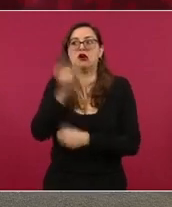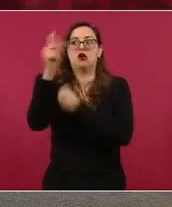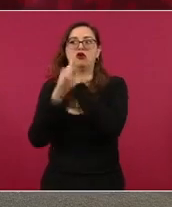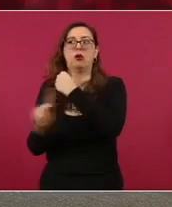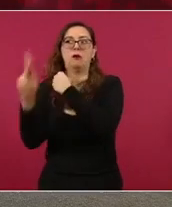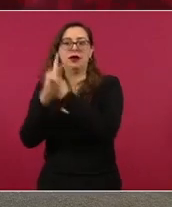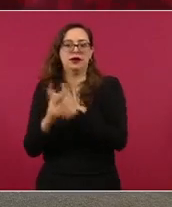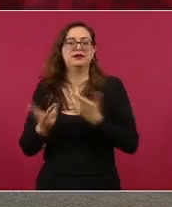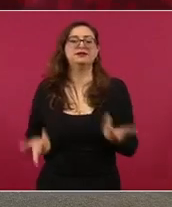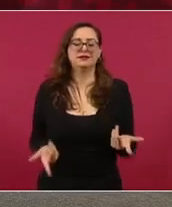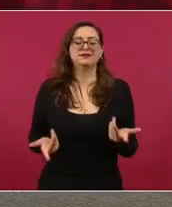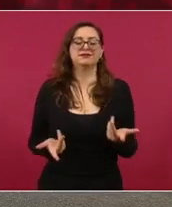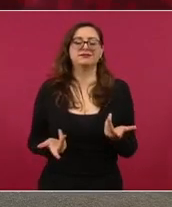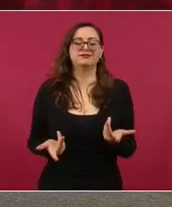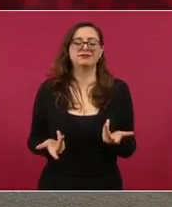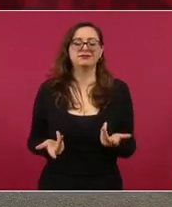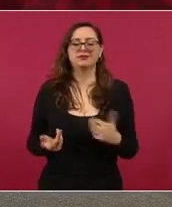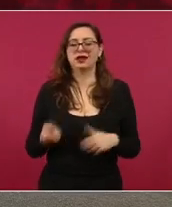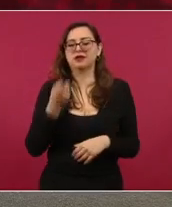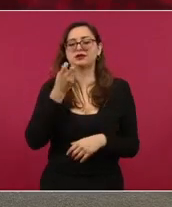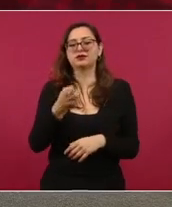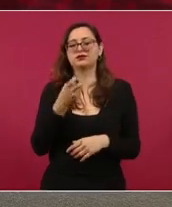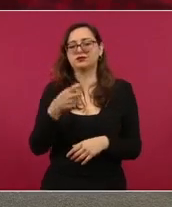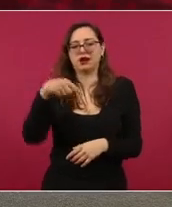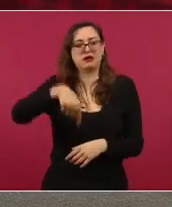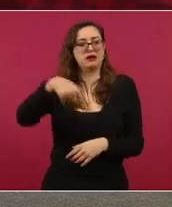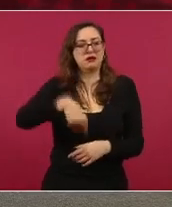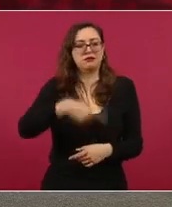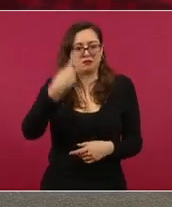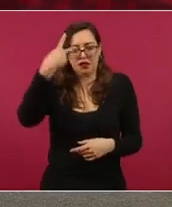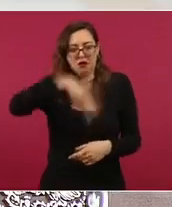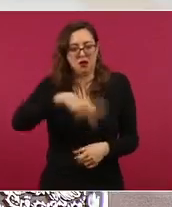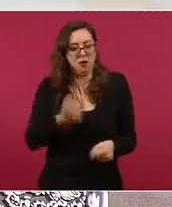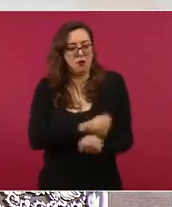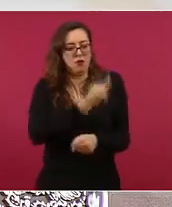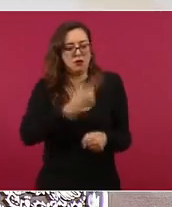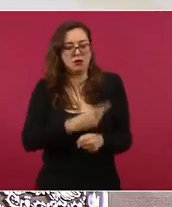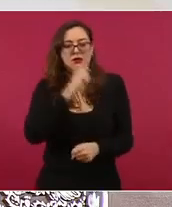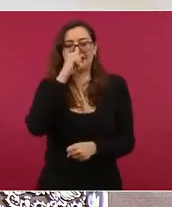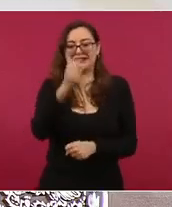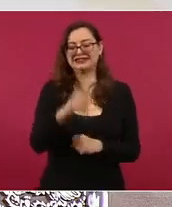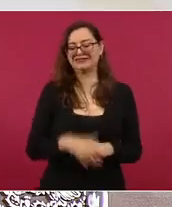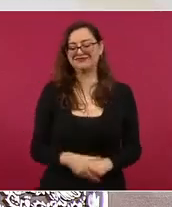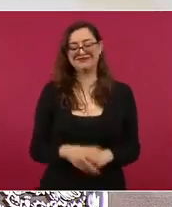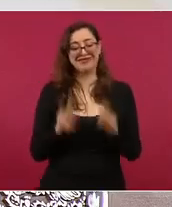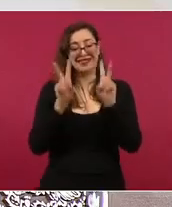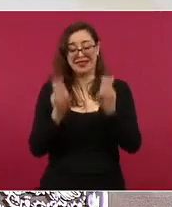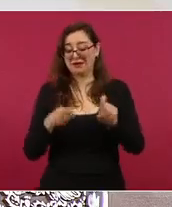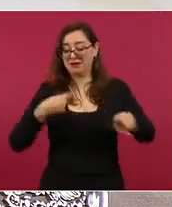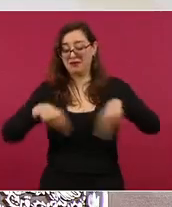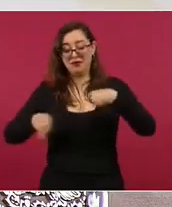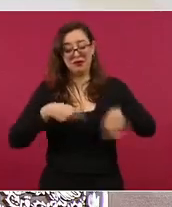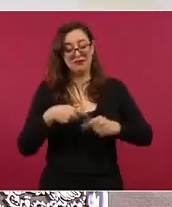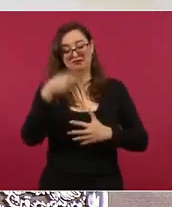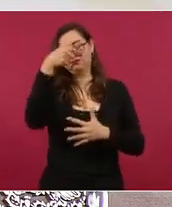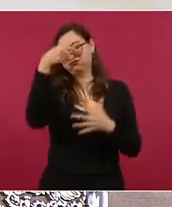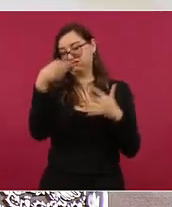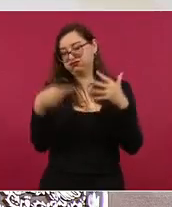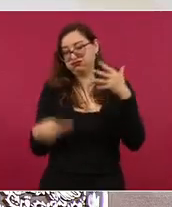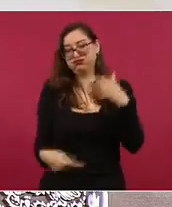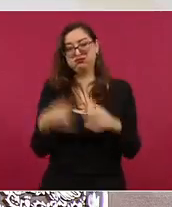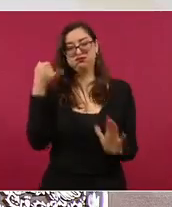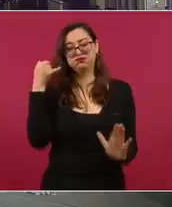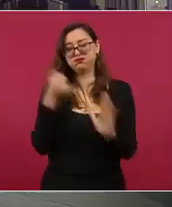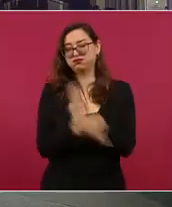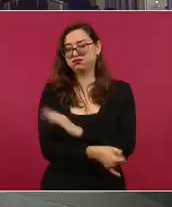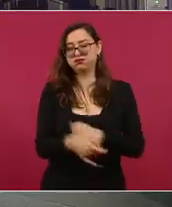pues generalmente pues son extranjeros. Y el tema es muy amplio, hay muchas cosas que decir del fútbol, me hubiese gustado abarcar más